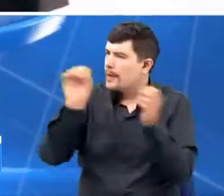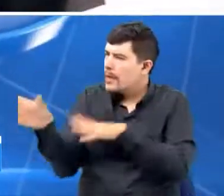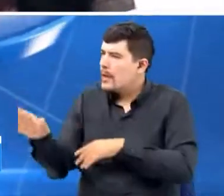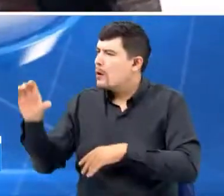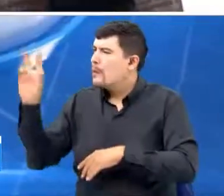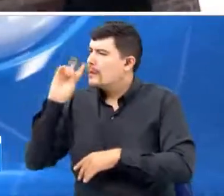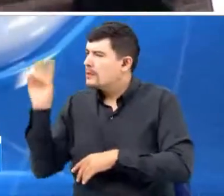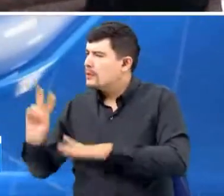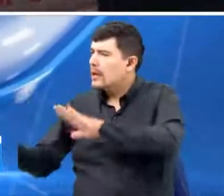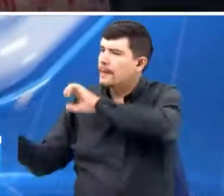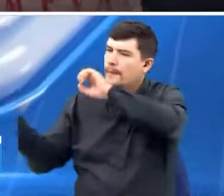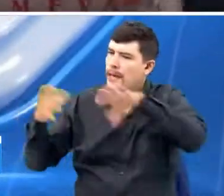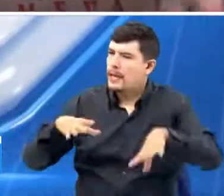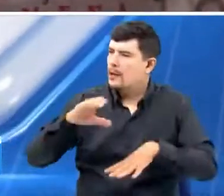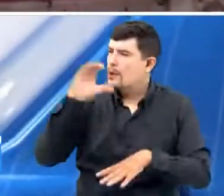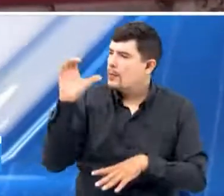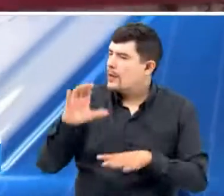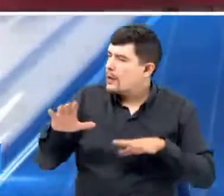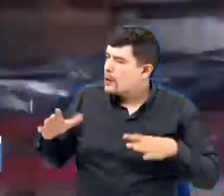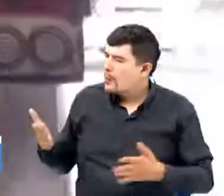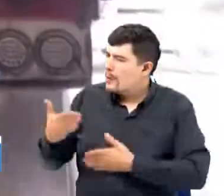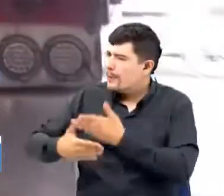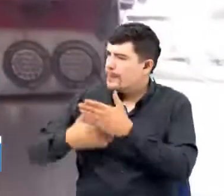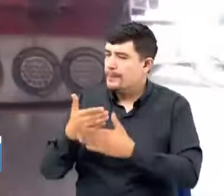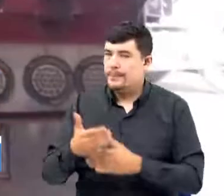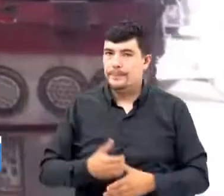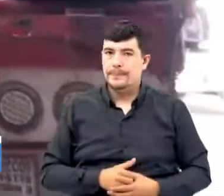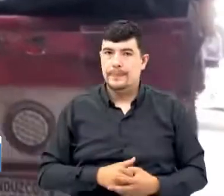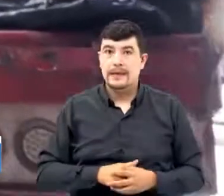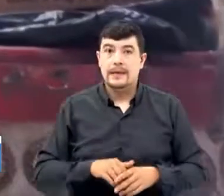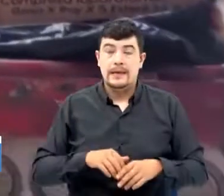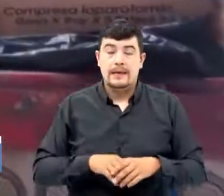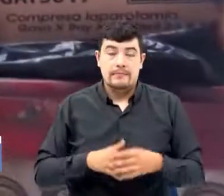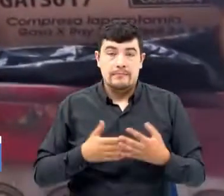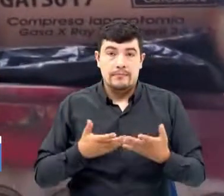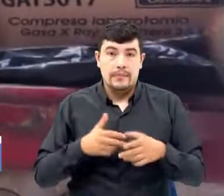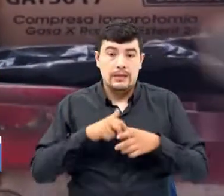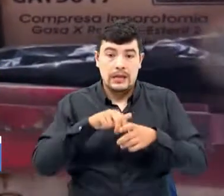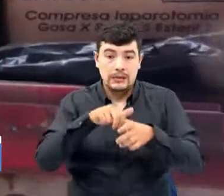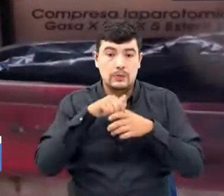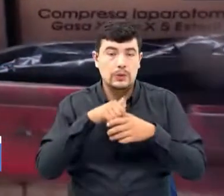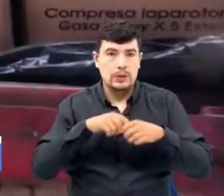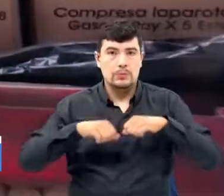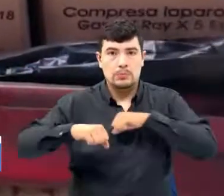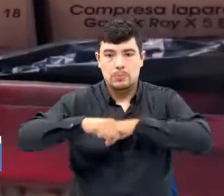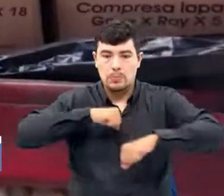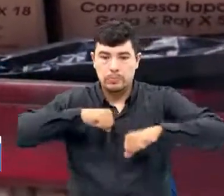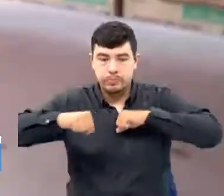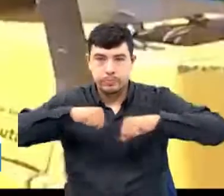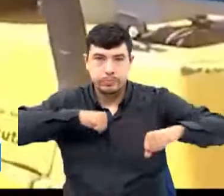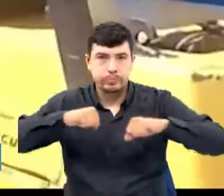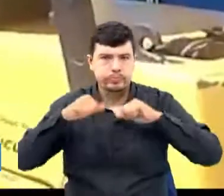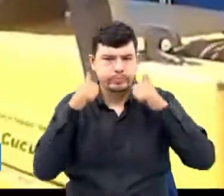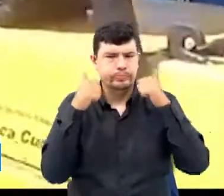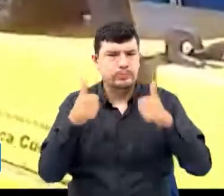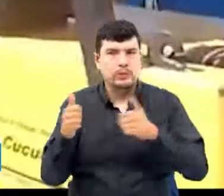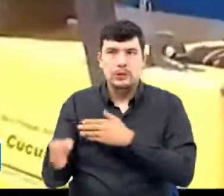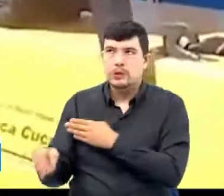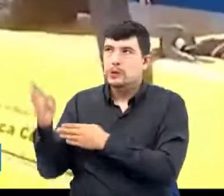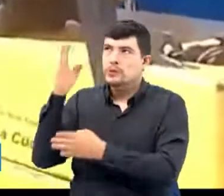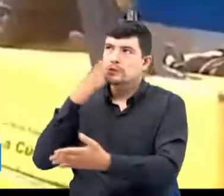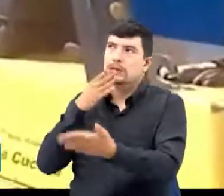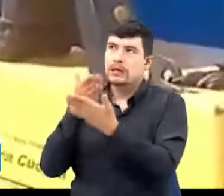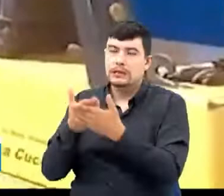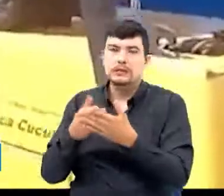hacia Colombia? Bueno, las operaciones se han venido moviendo, gracias a Dios, de la manera